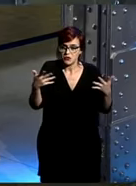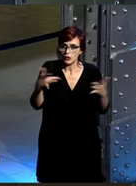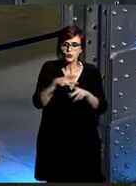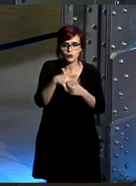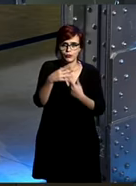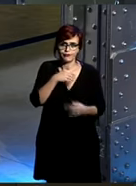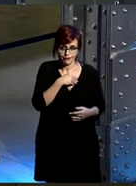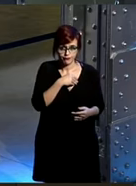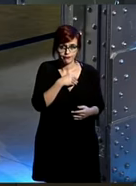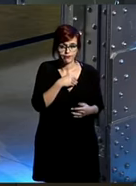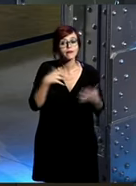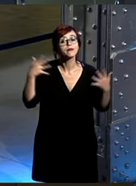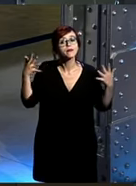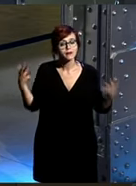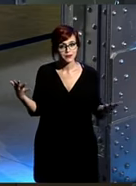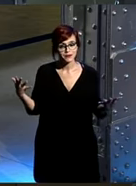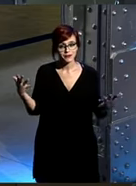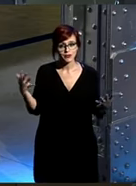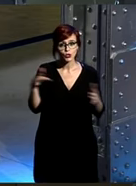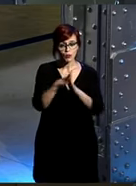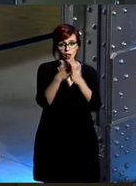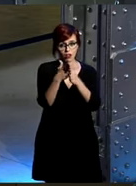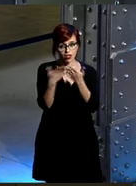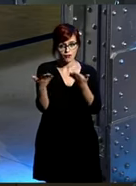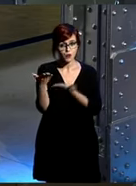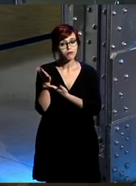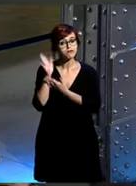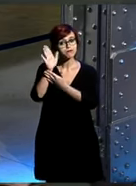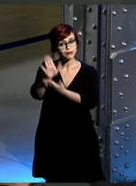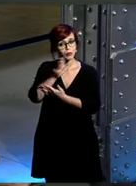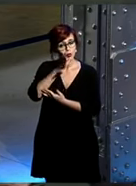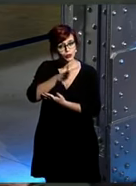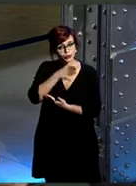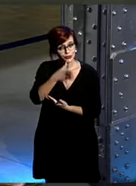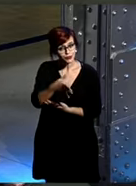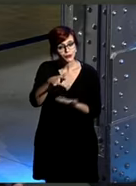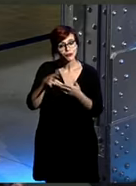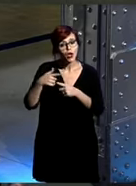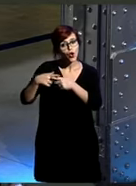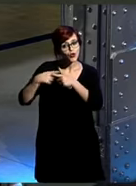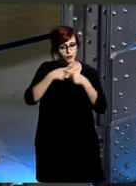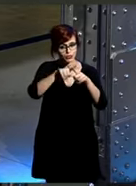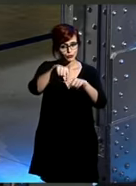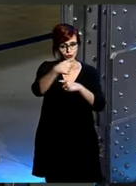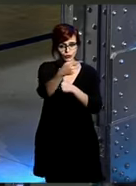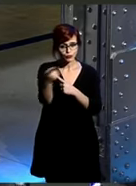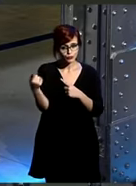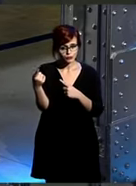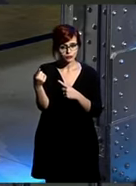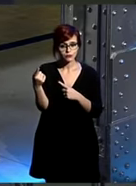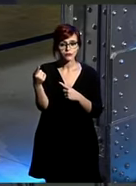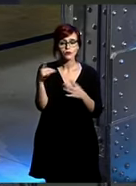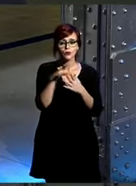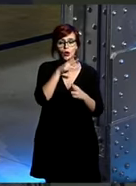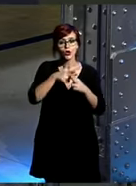estos momentos. Entonces, por eso está este libro aquí, y por eso vamos a compartirlo con todos ustedes luego. Este es un libro